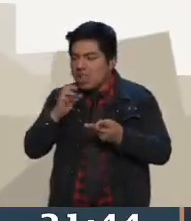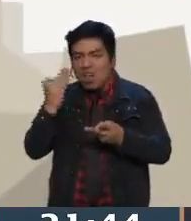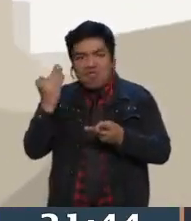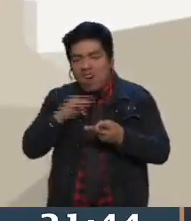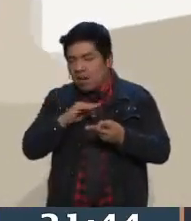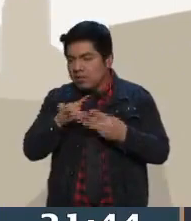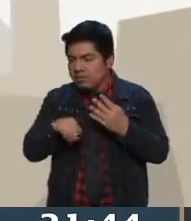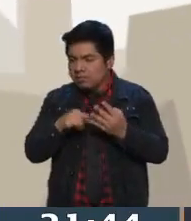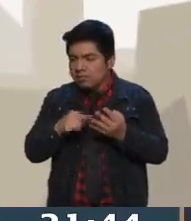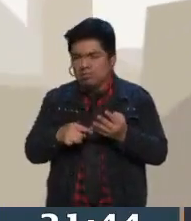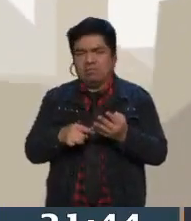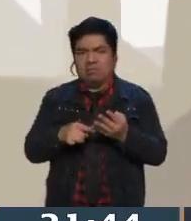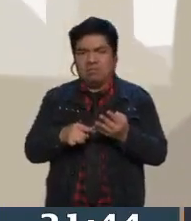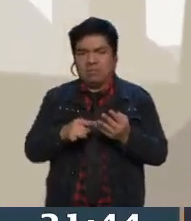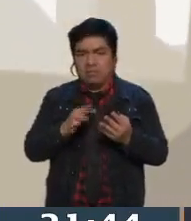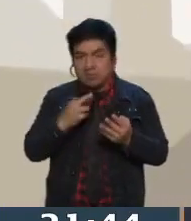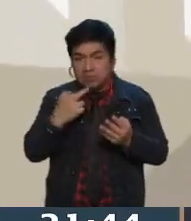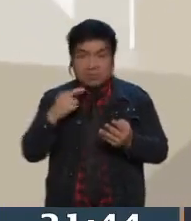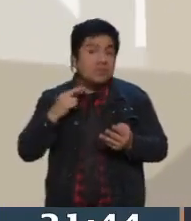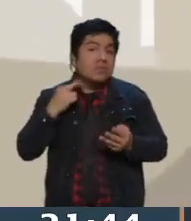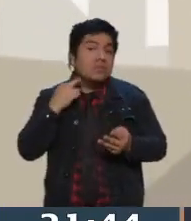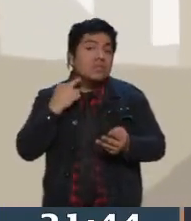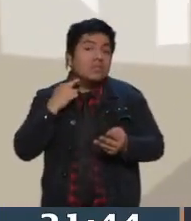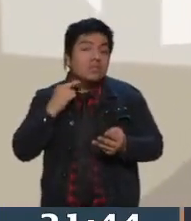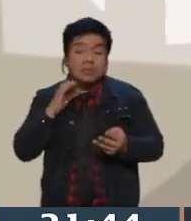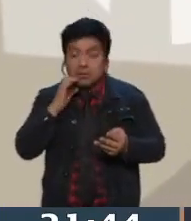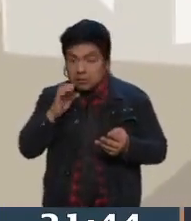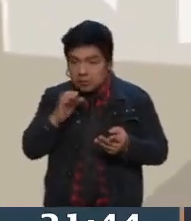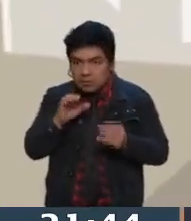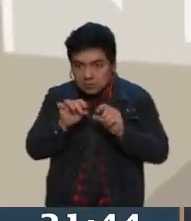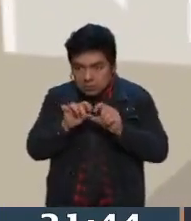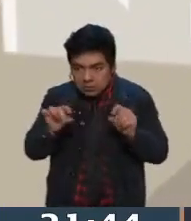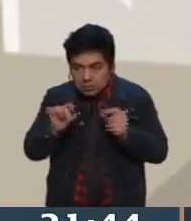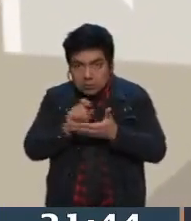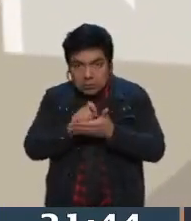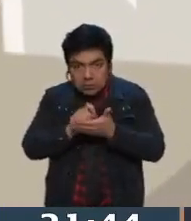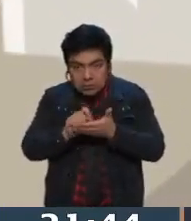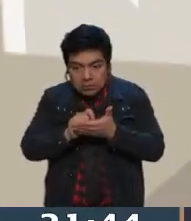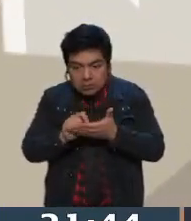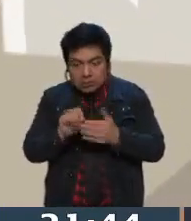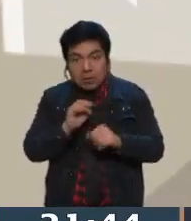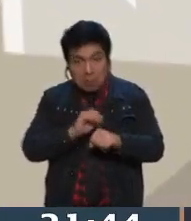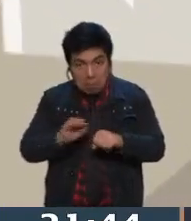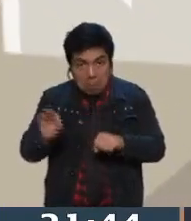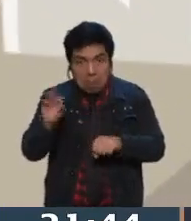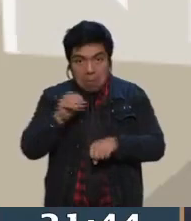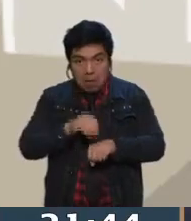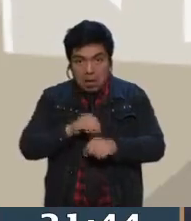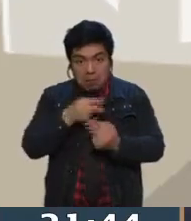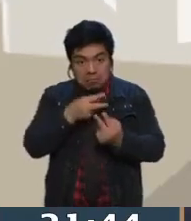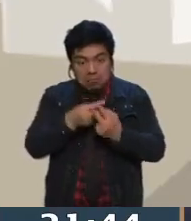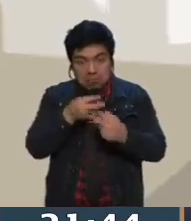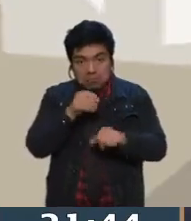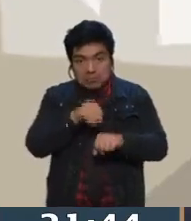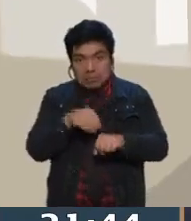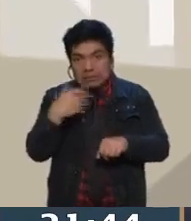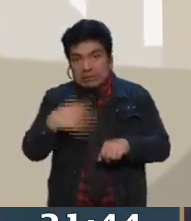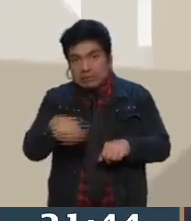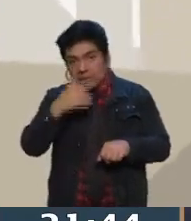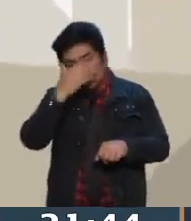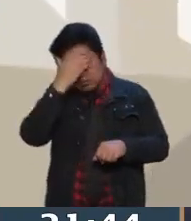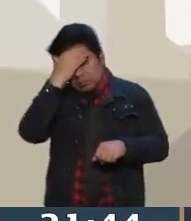robots ya están tan sofisticados que te pueden poner un comentario debajo de ese hashtag. Entonces,